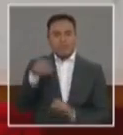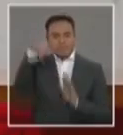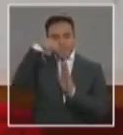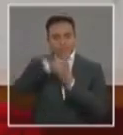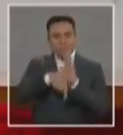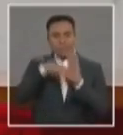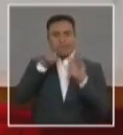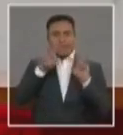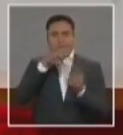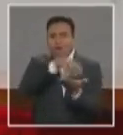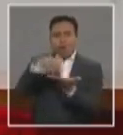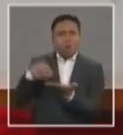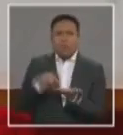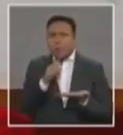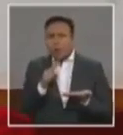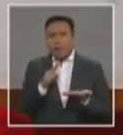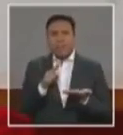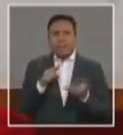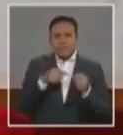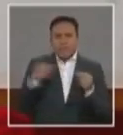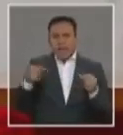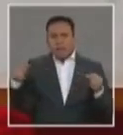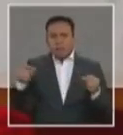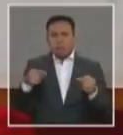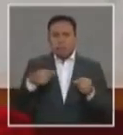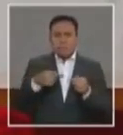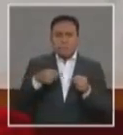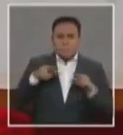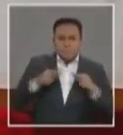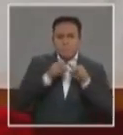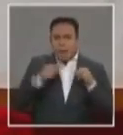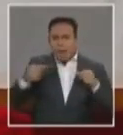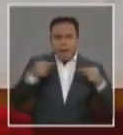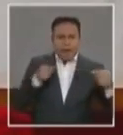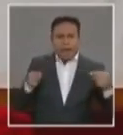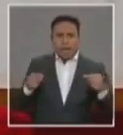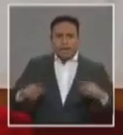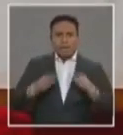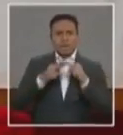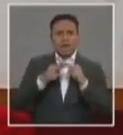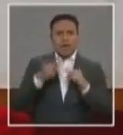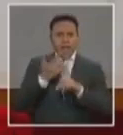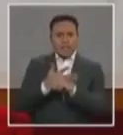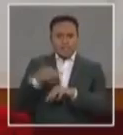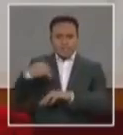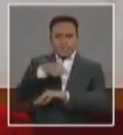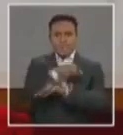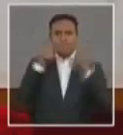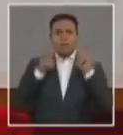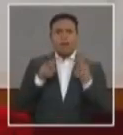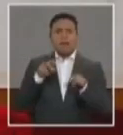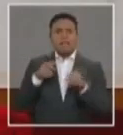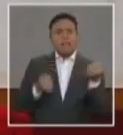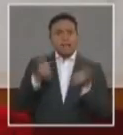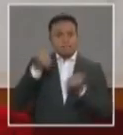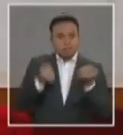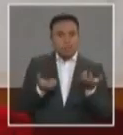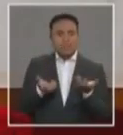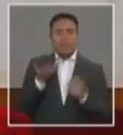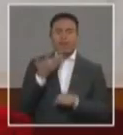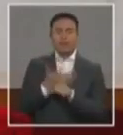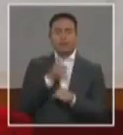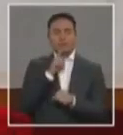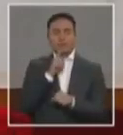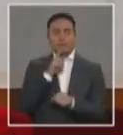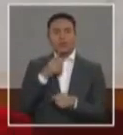de que que siento que las 40 horas era para irse más temprano a la casa no para llegar más tarde al trabajo eh y y y porque En definitiva si